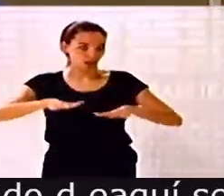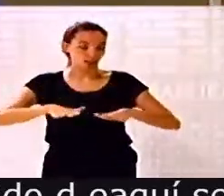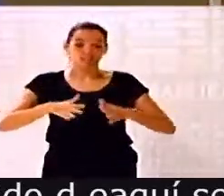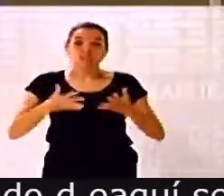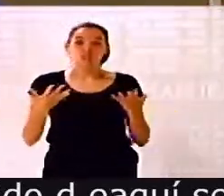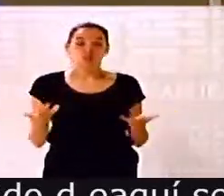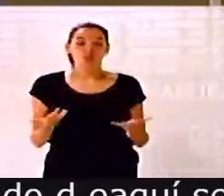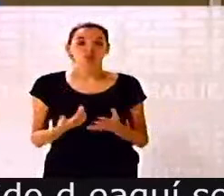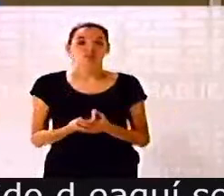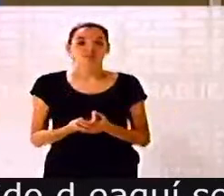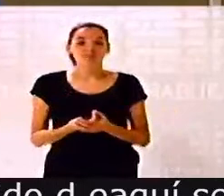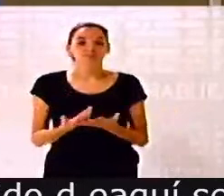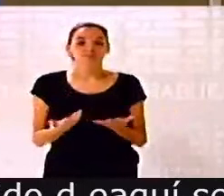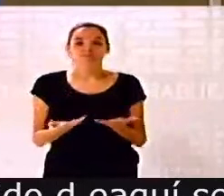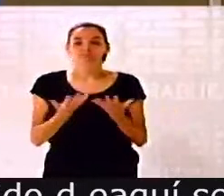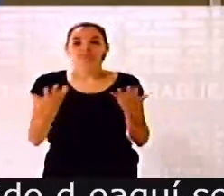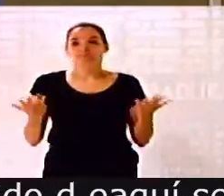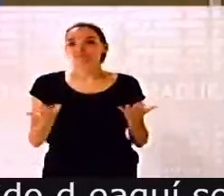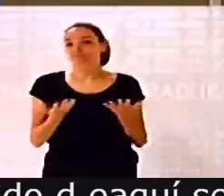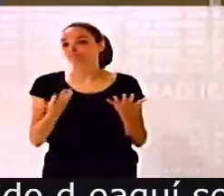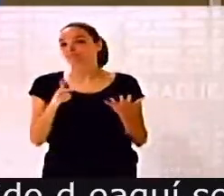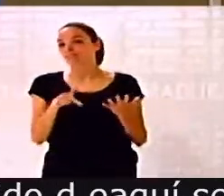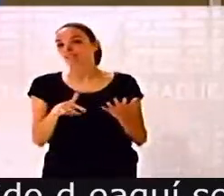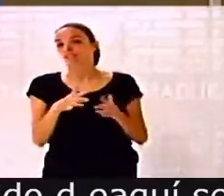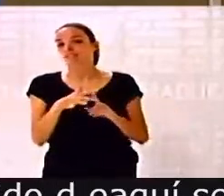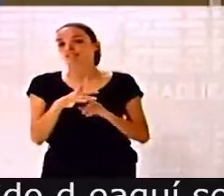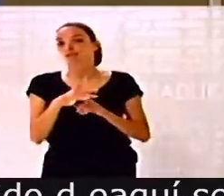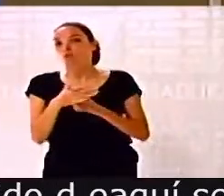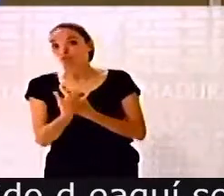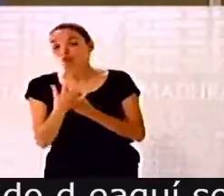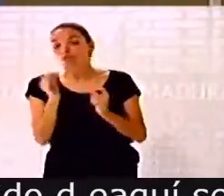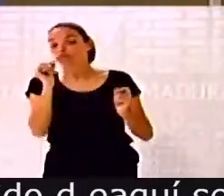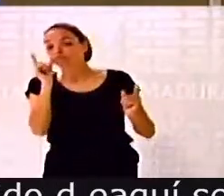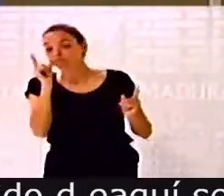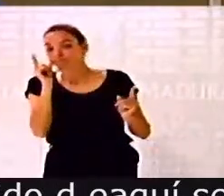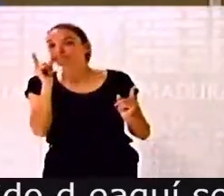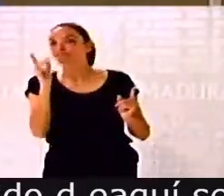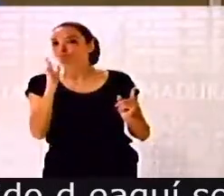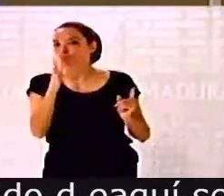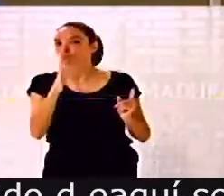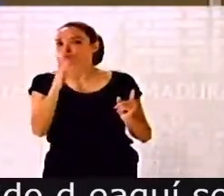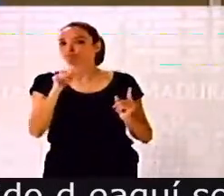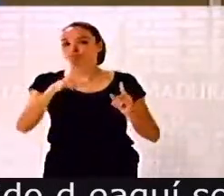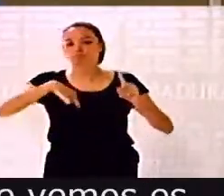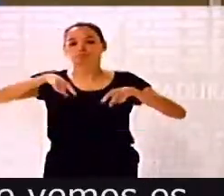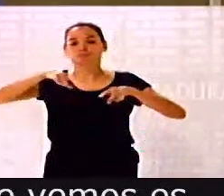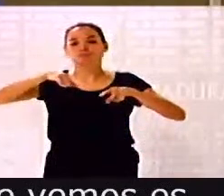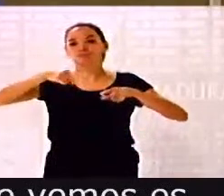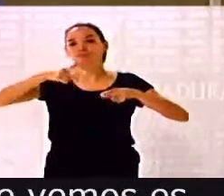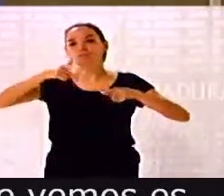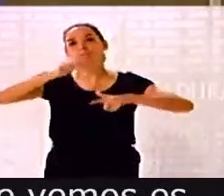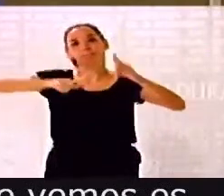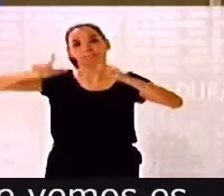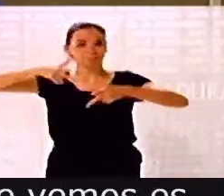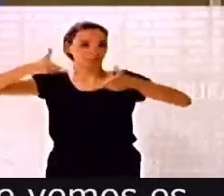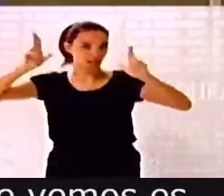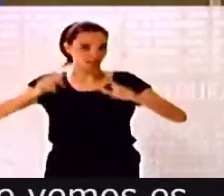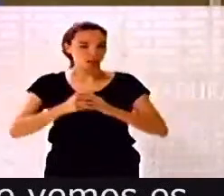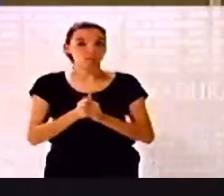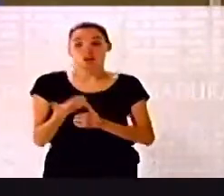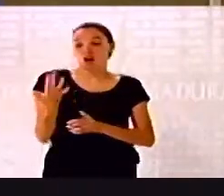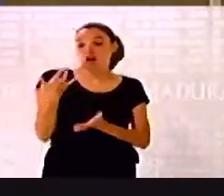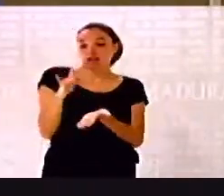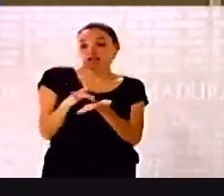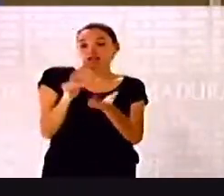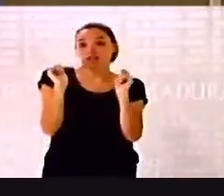no. Esto es más, lo que estamos viendo es consecuencia de la movilidad. Cuando estábamos en el estado de